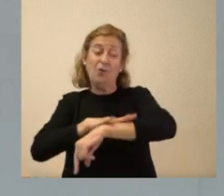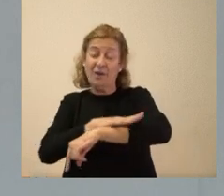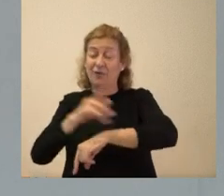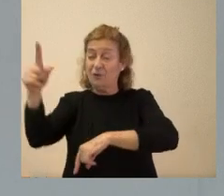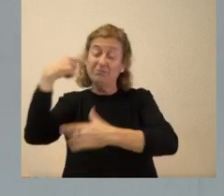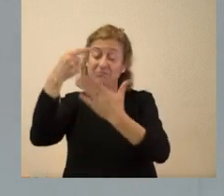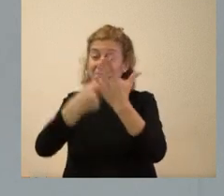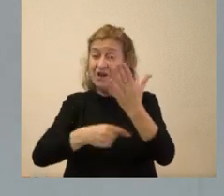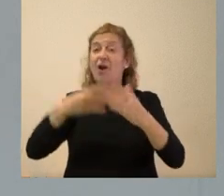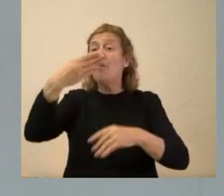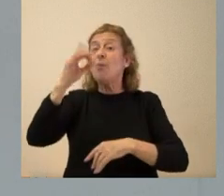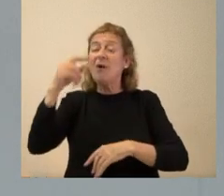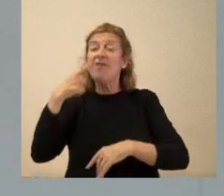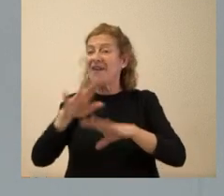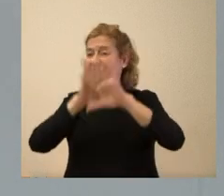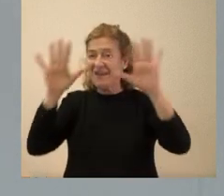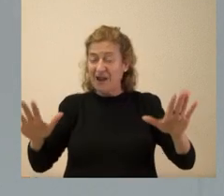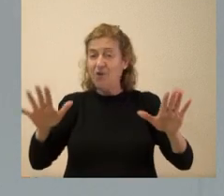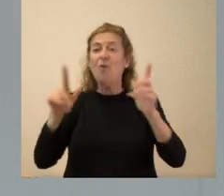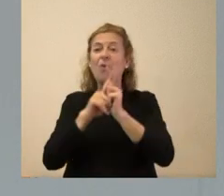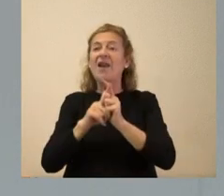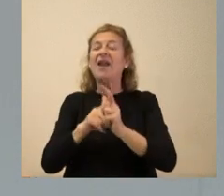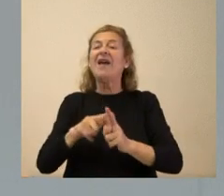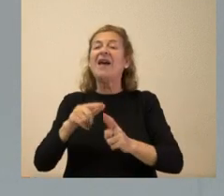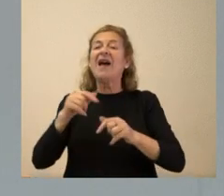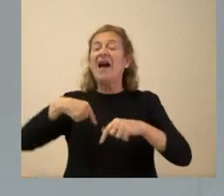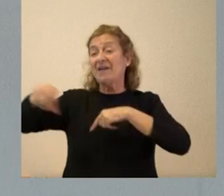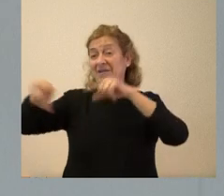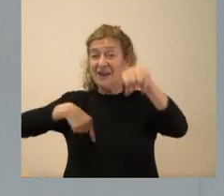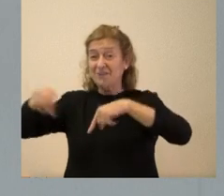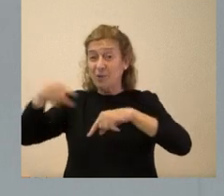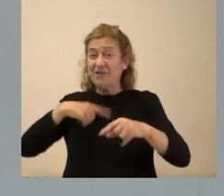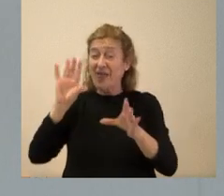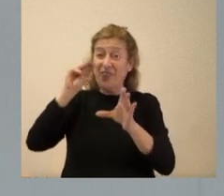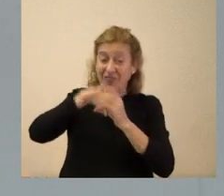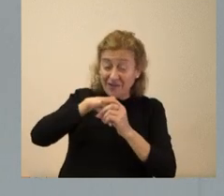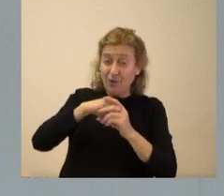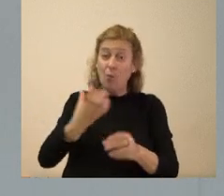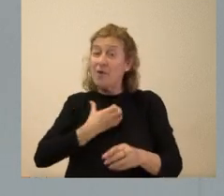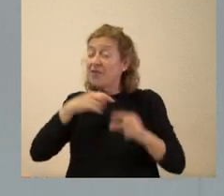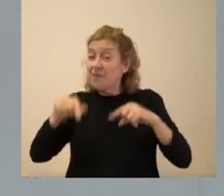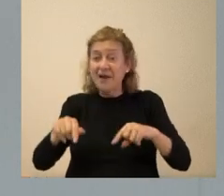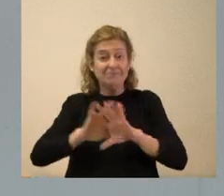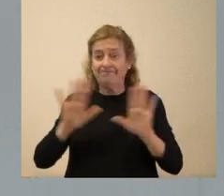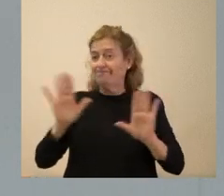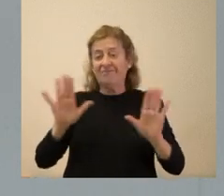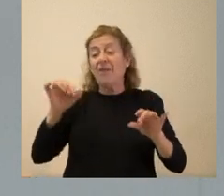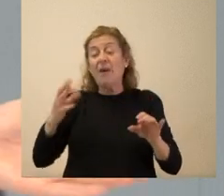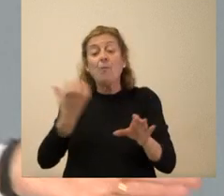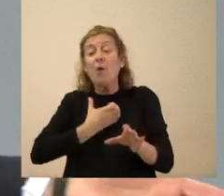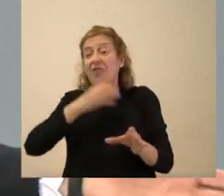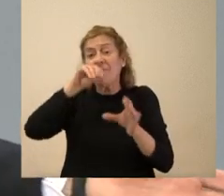en el boletín oficial deja claro que las competencias en el ámbito del transporte interno municipal Es de ámbito municipal